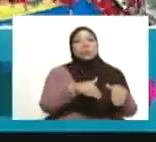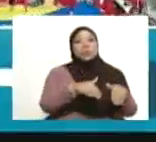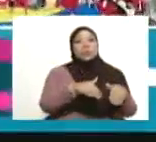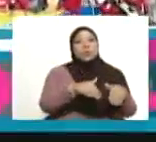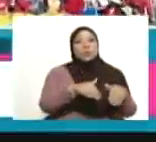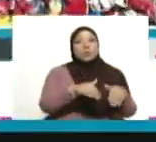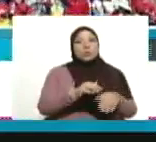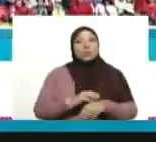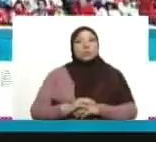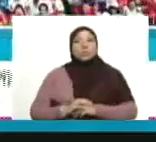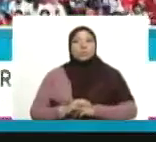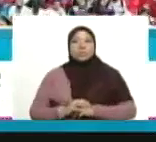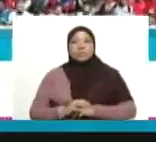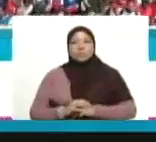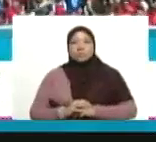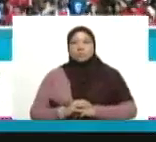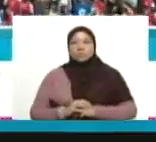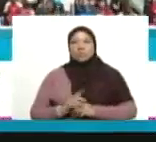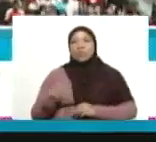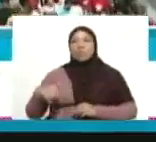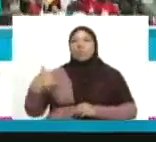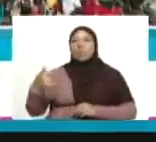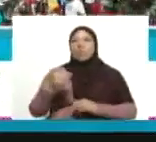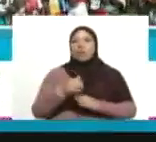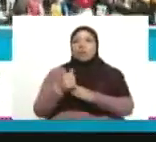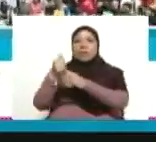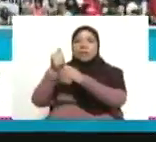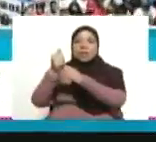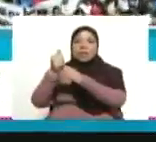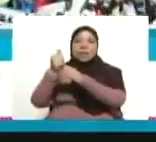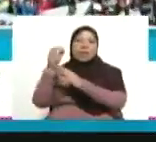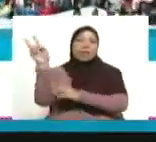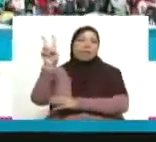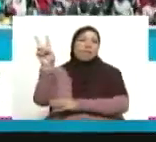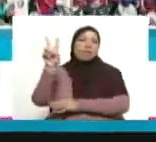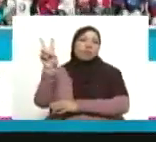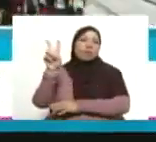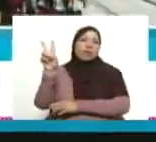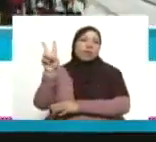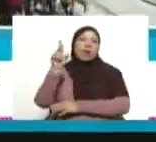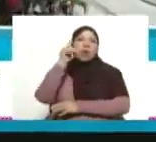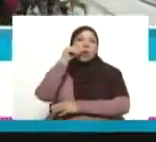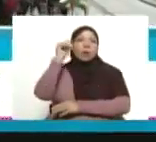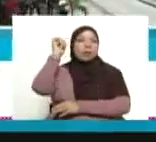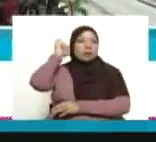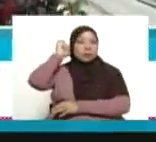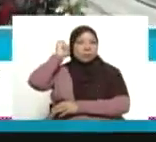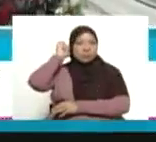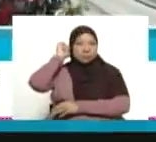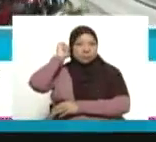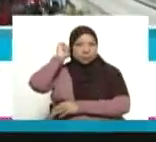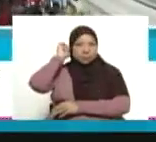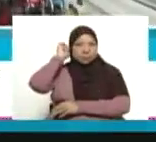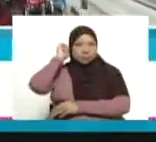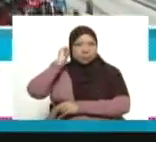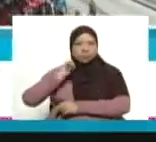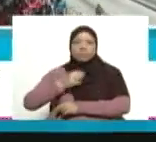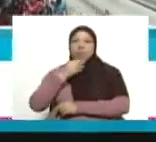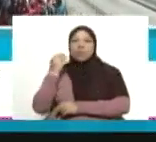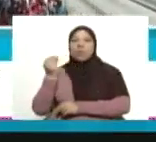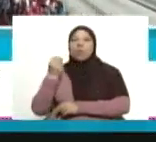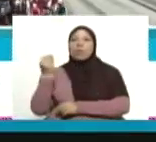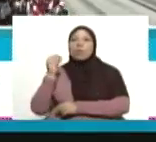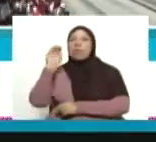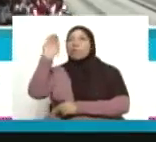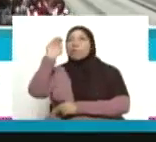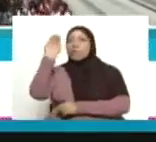son los próximos líderes y lideresas de Venezuela, todos ellos. Estamos forjando,